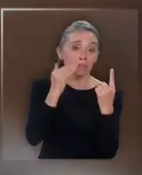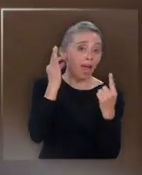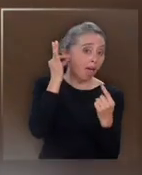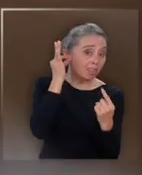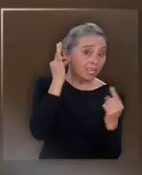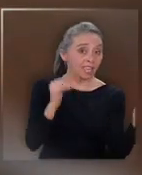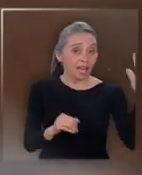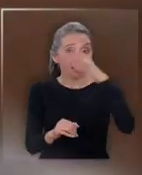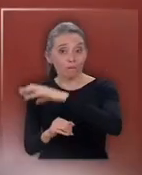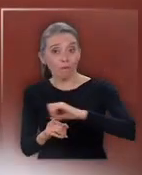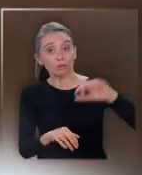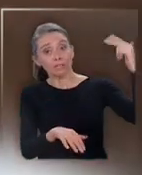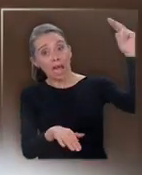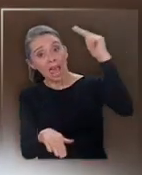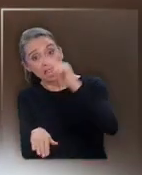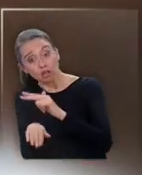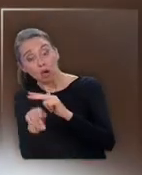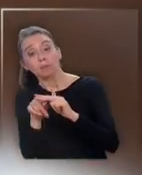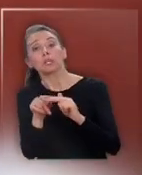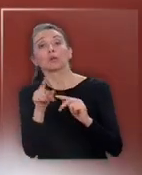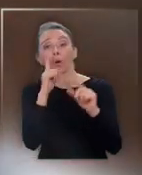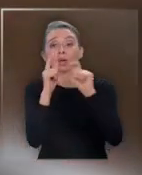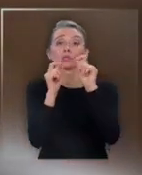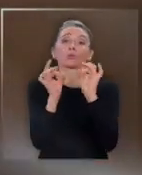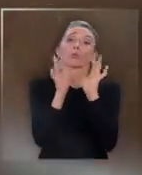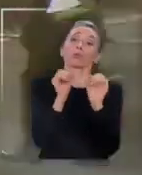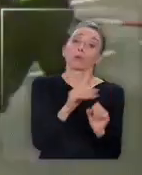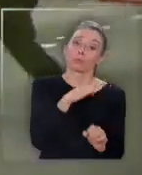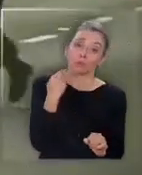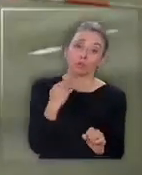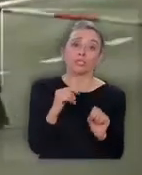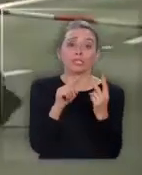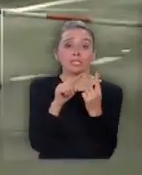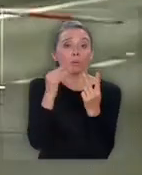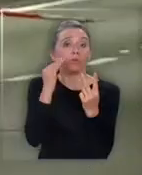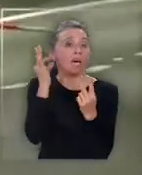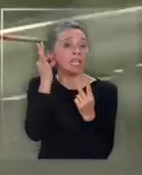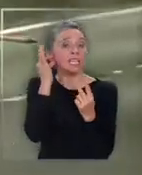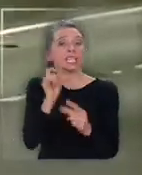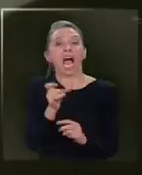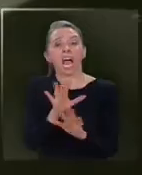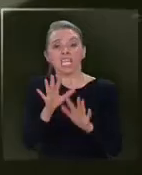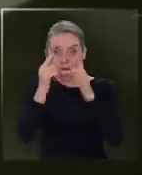la segunda sin riesgo vital pero grave.